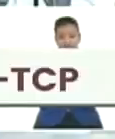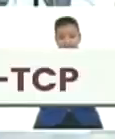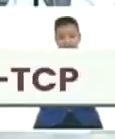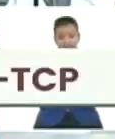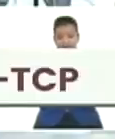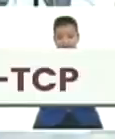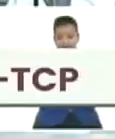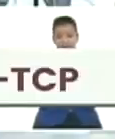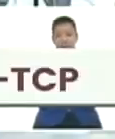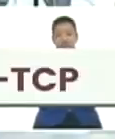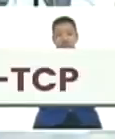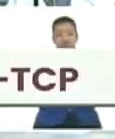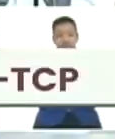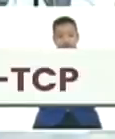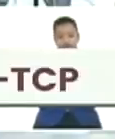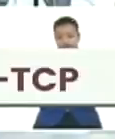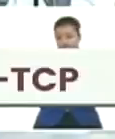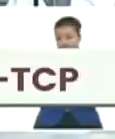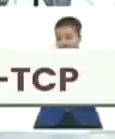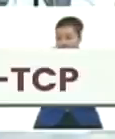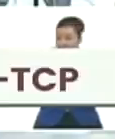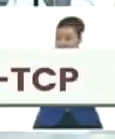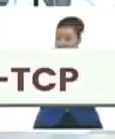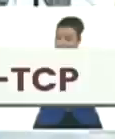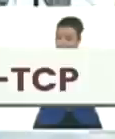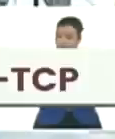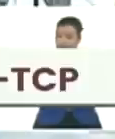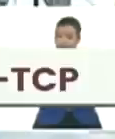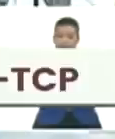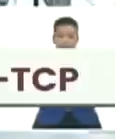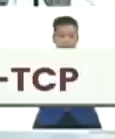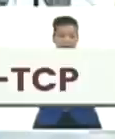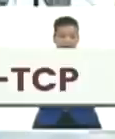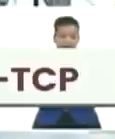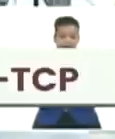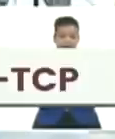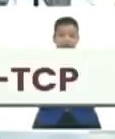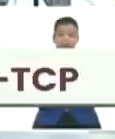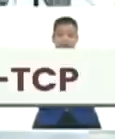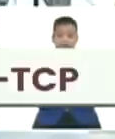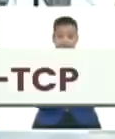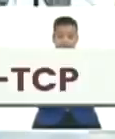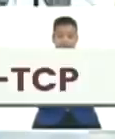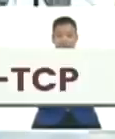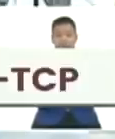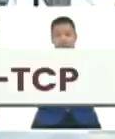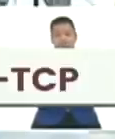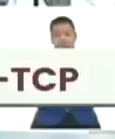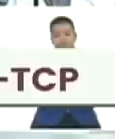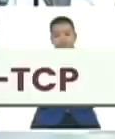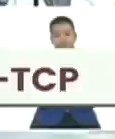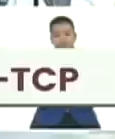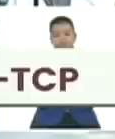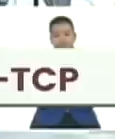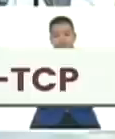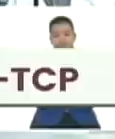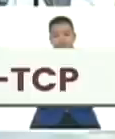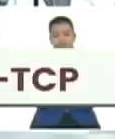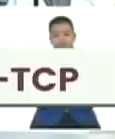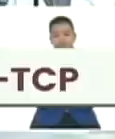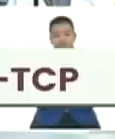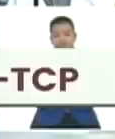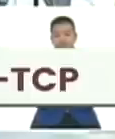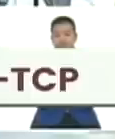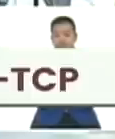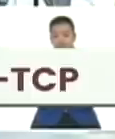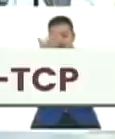para un compromiso significativo con estos países, tanto a nivel multilateral como bilateral. Gracias por su atención a